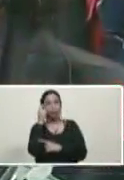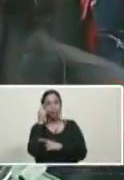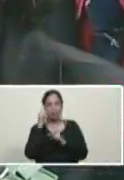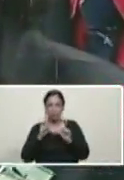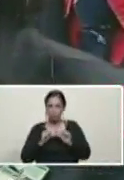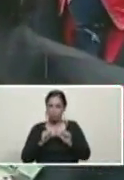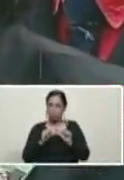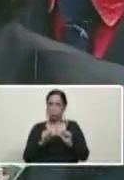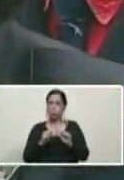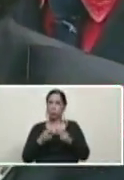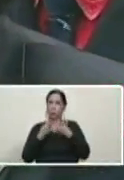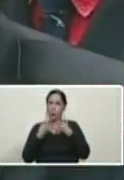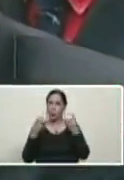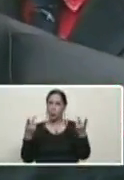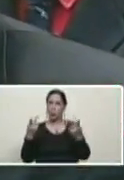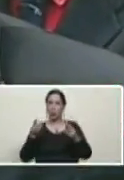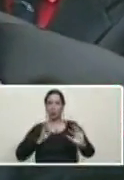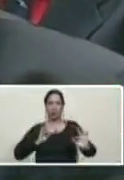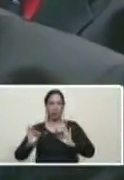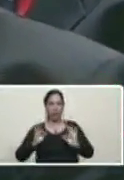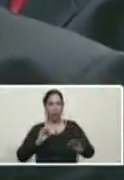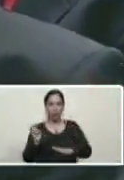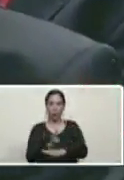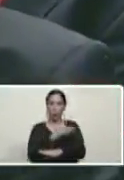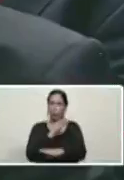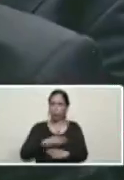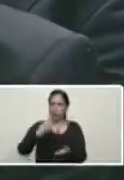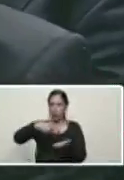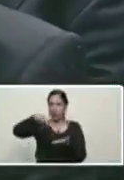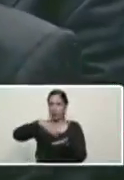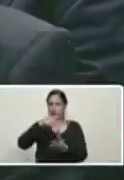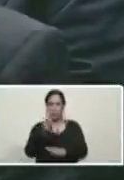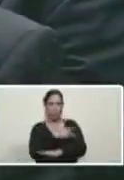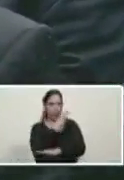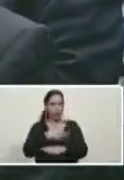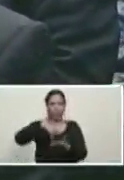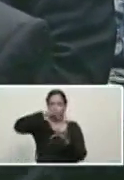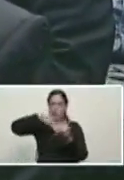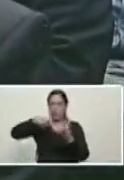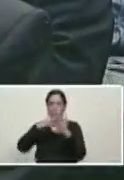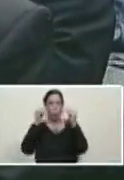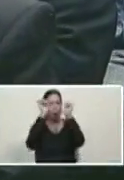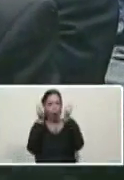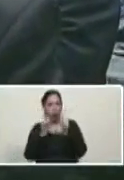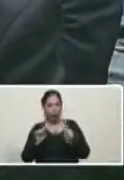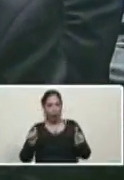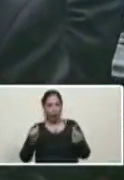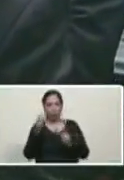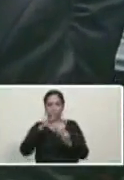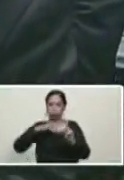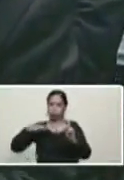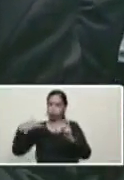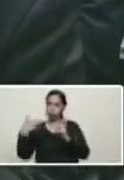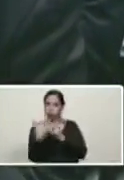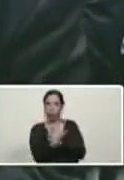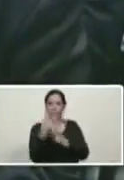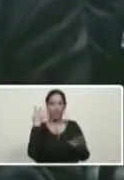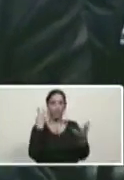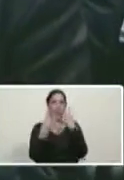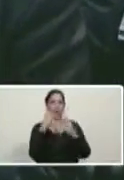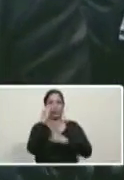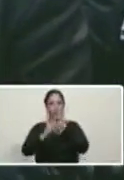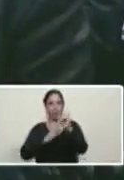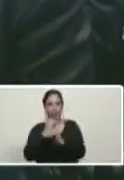teatro, música, danza, poesía, pintura, todas las artes alrededor de la Feria